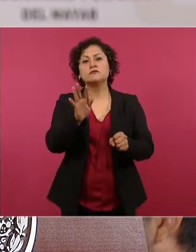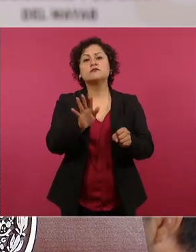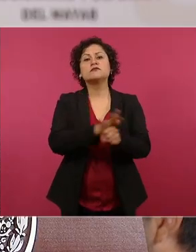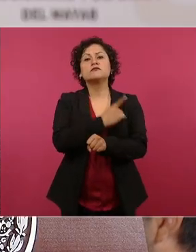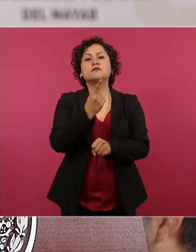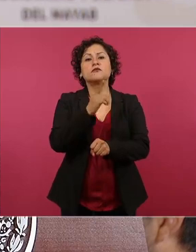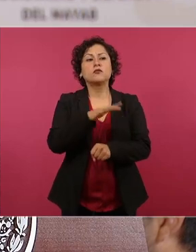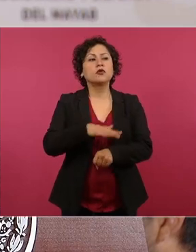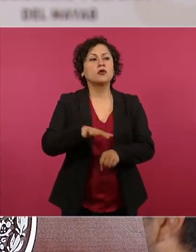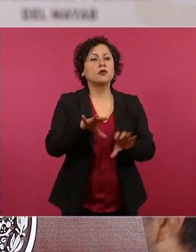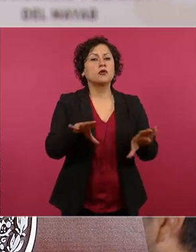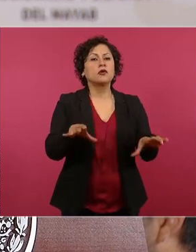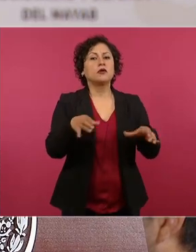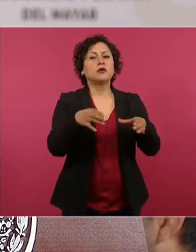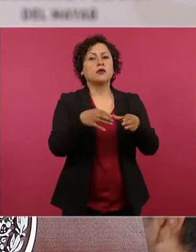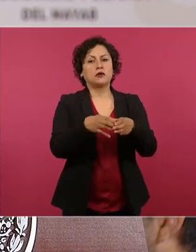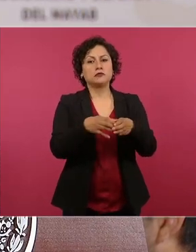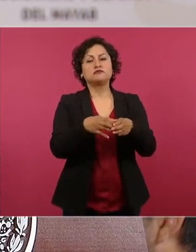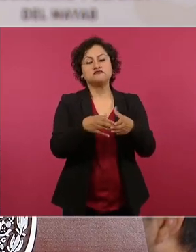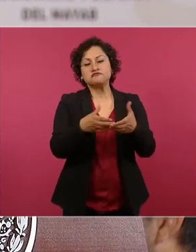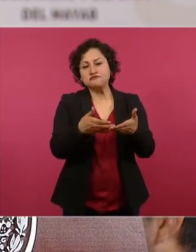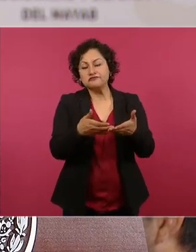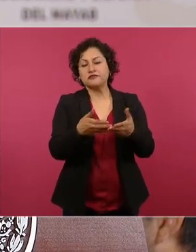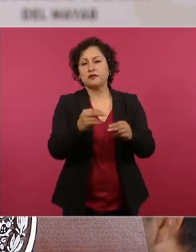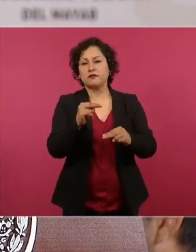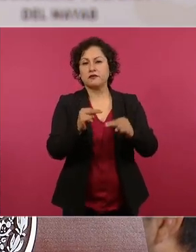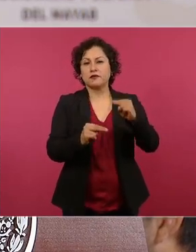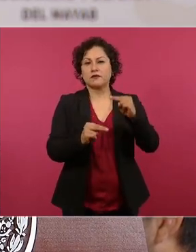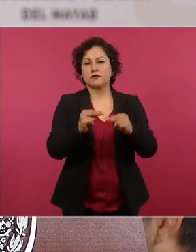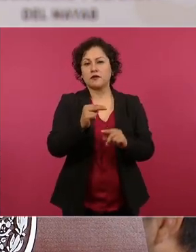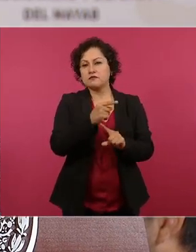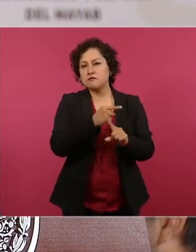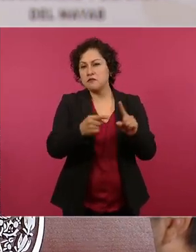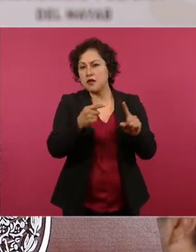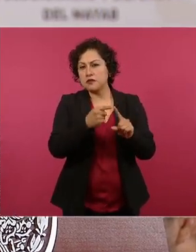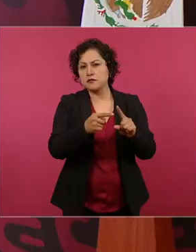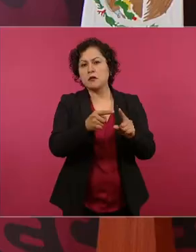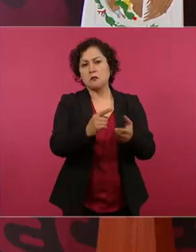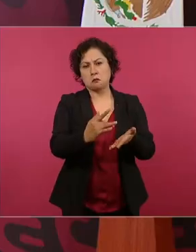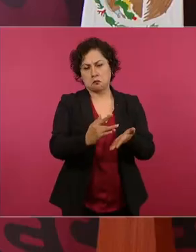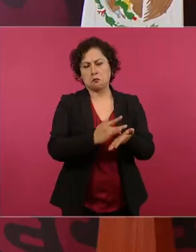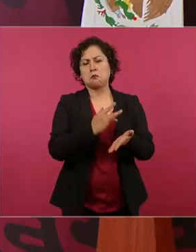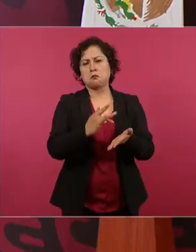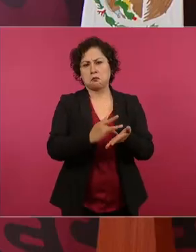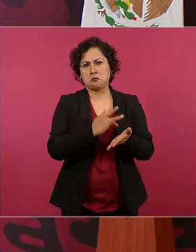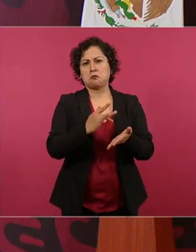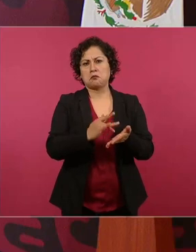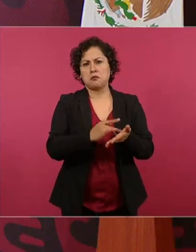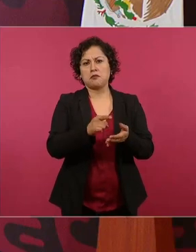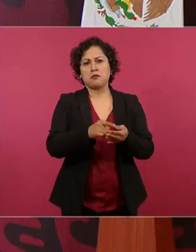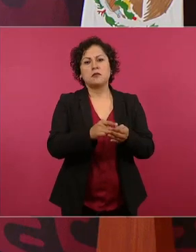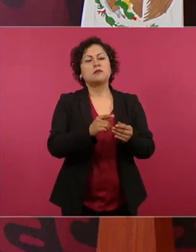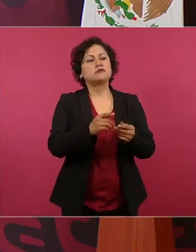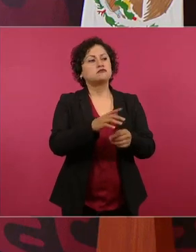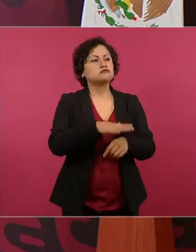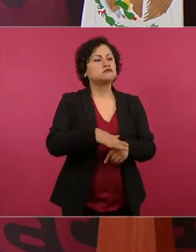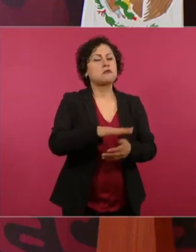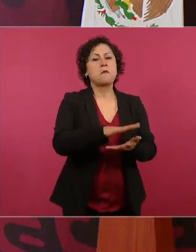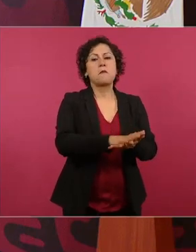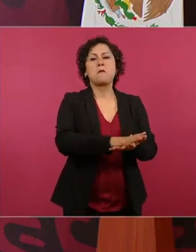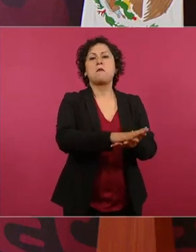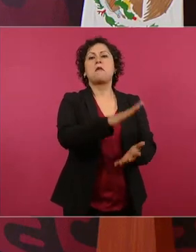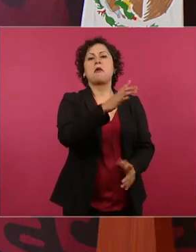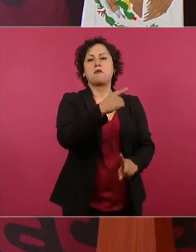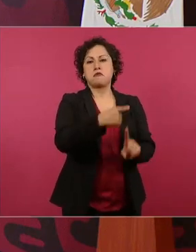nos están apoyando, respaldando, la mayoría de las clases medias. Hay un